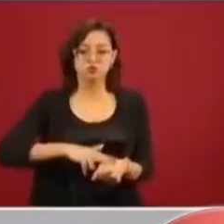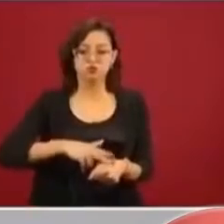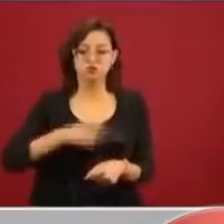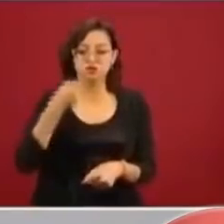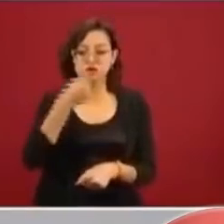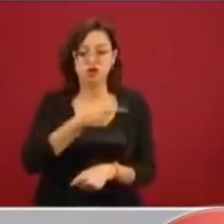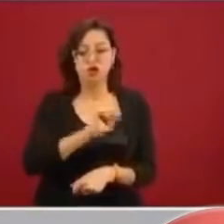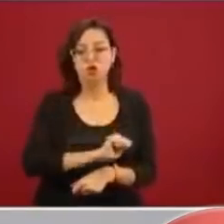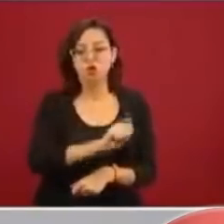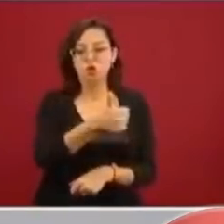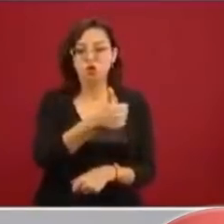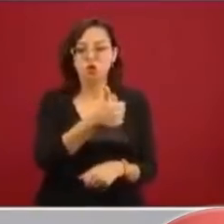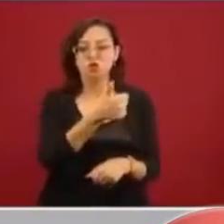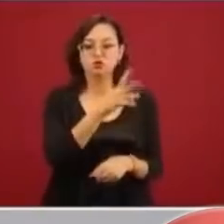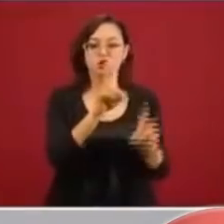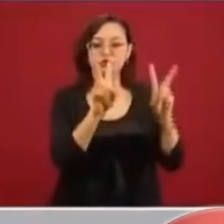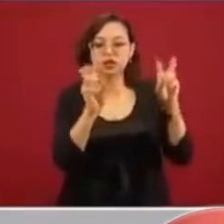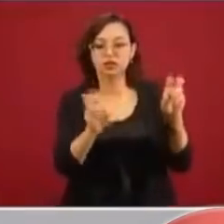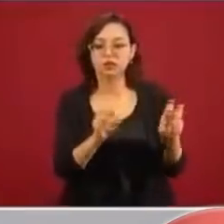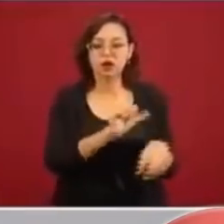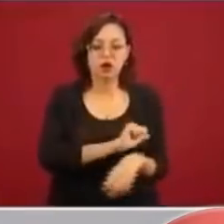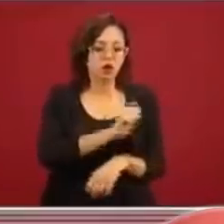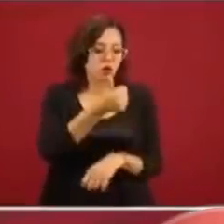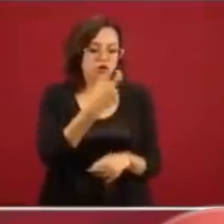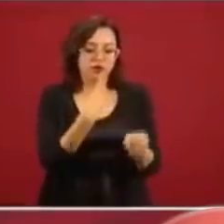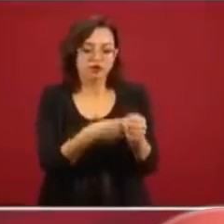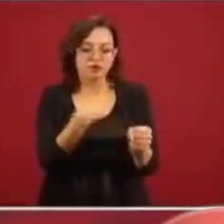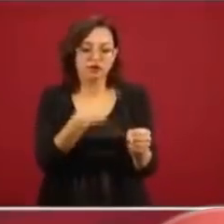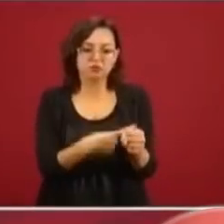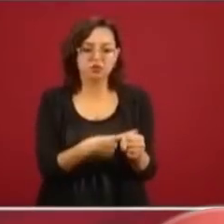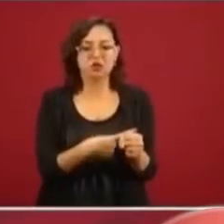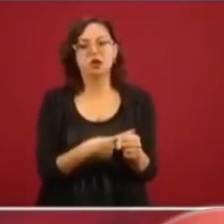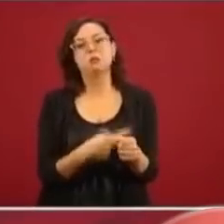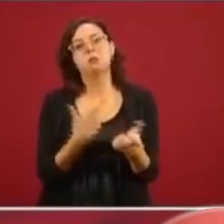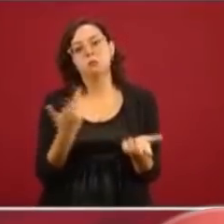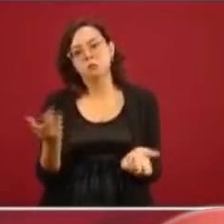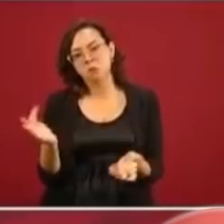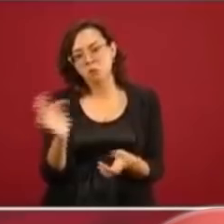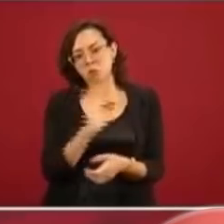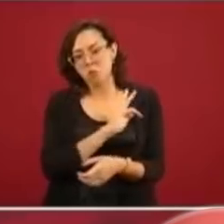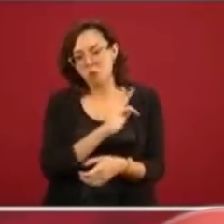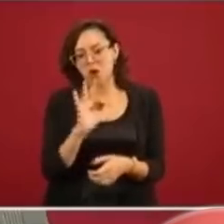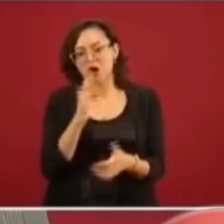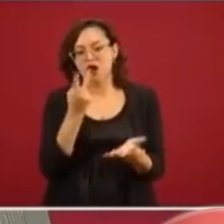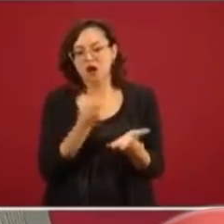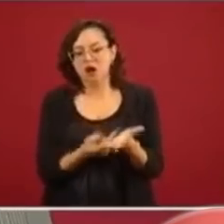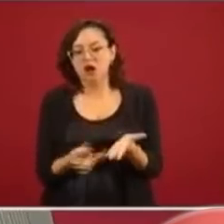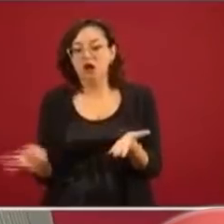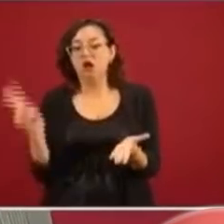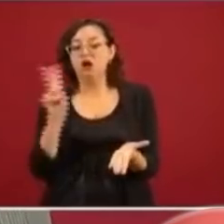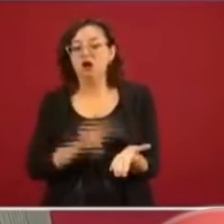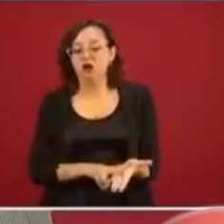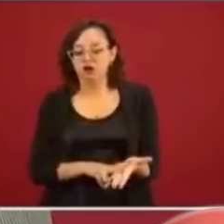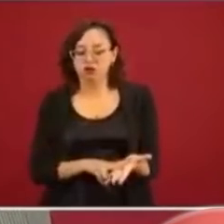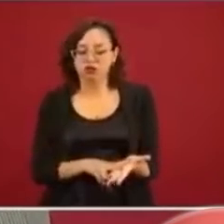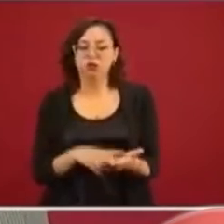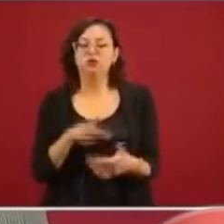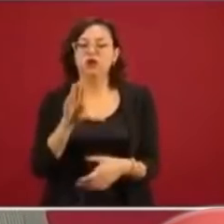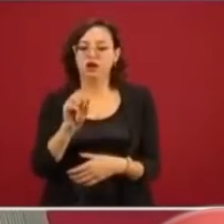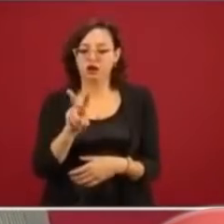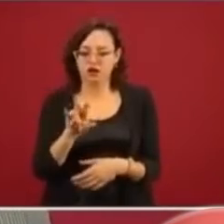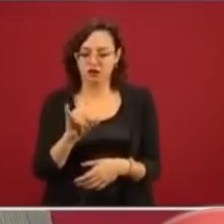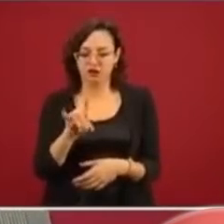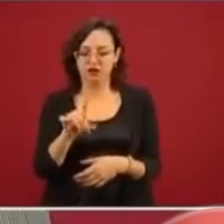abandonando de la salud de los mexicanos, se complemente con la especialización de recibir